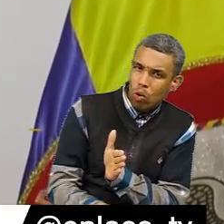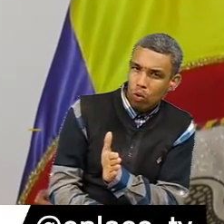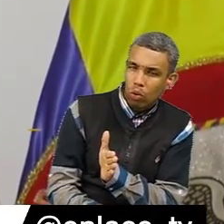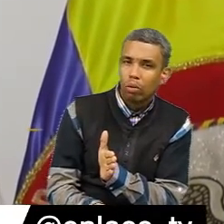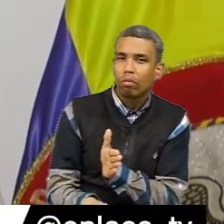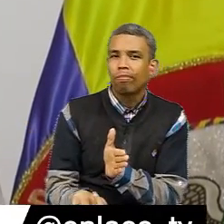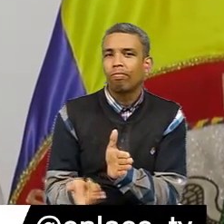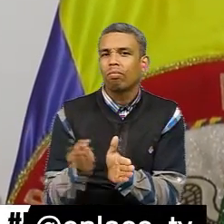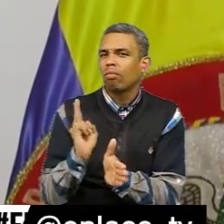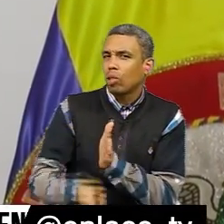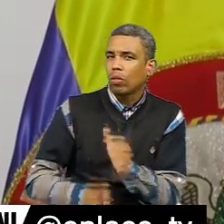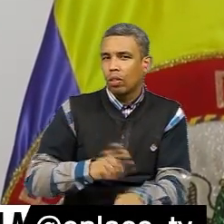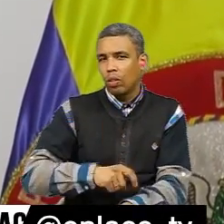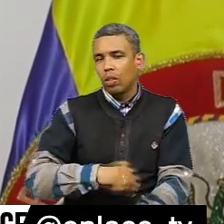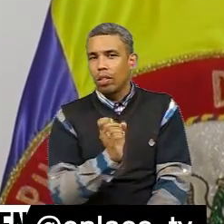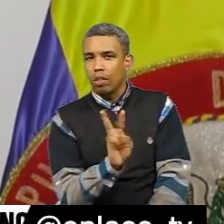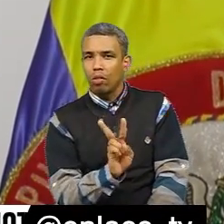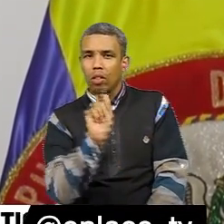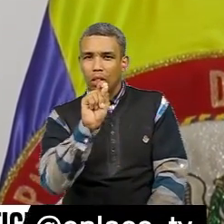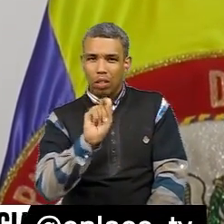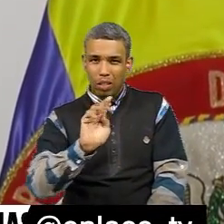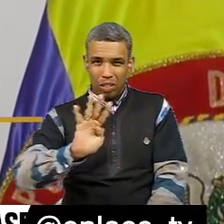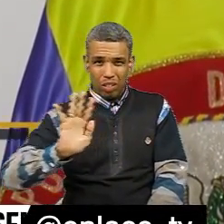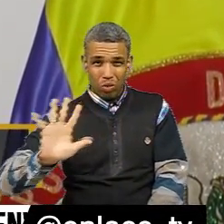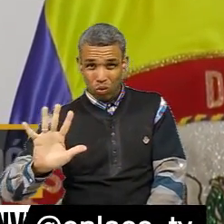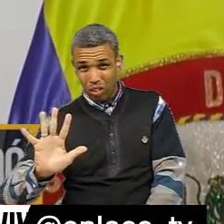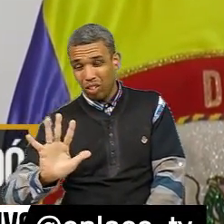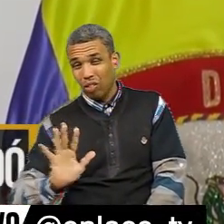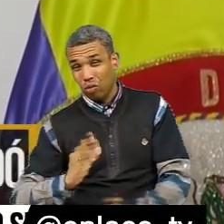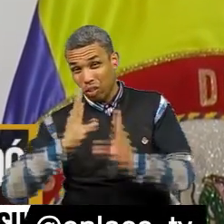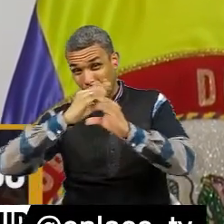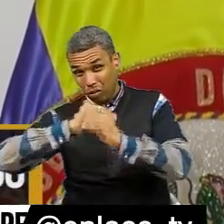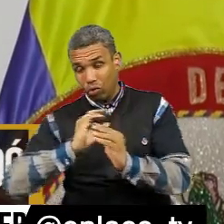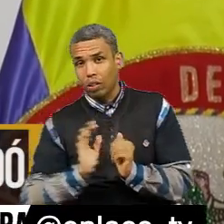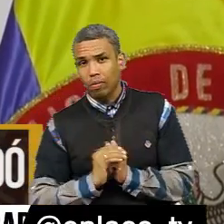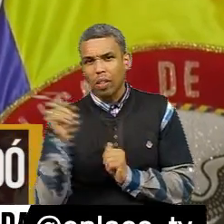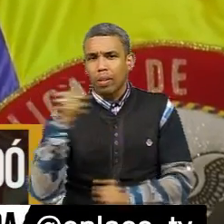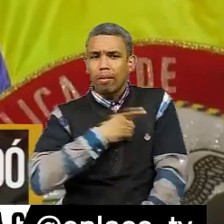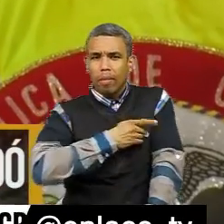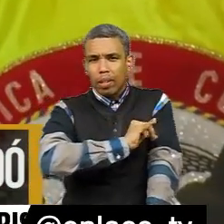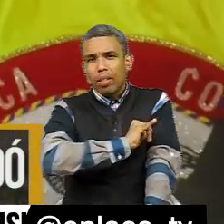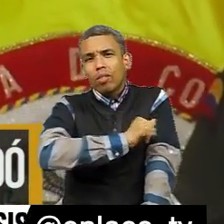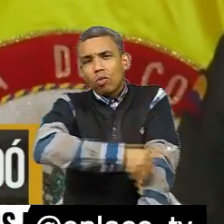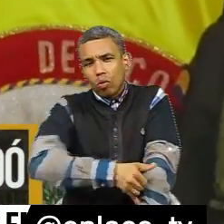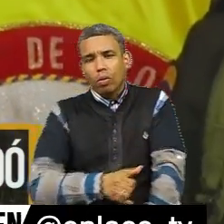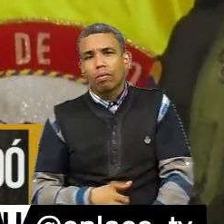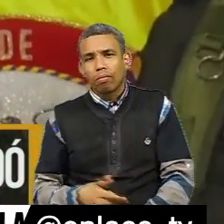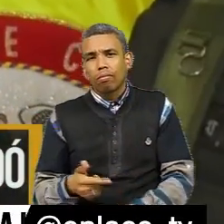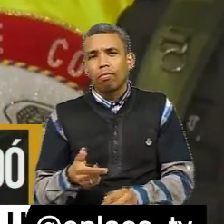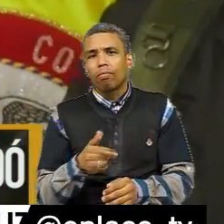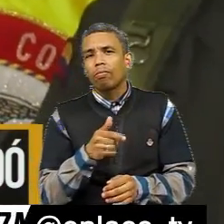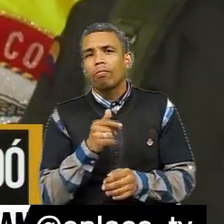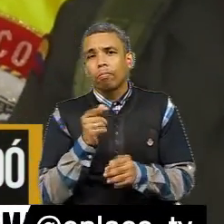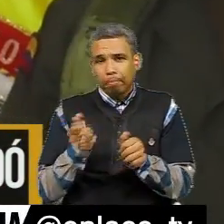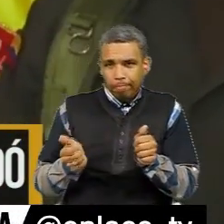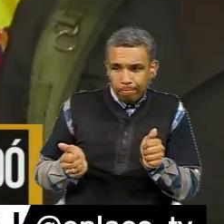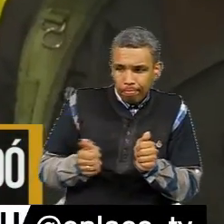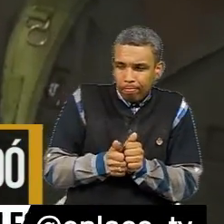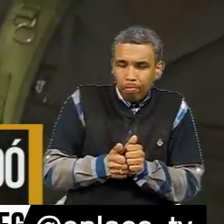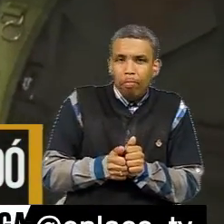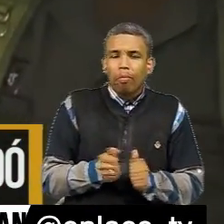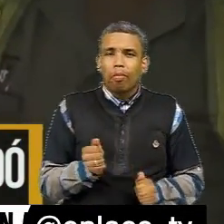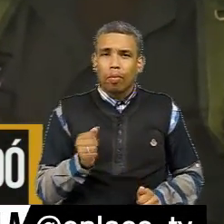las 12:45 en el vecino municipio de Yondó, Antioquia. Para ampliarnos esta información se encuentra a mi lado el mayor Javier Alvear,